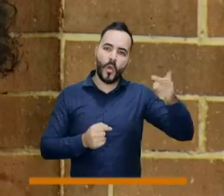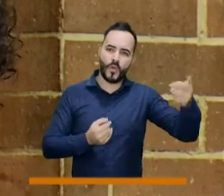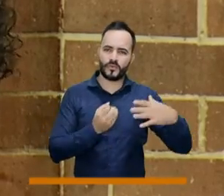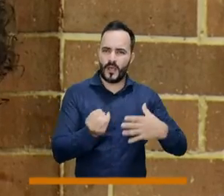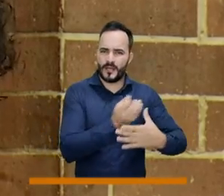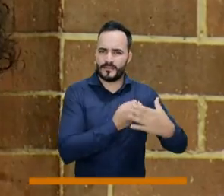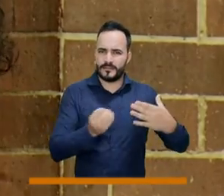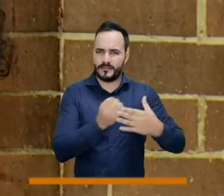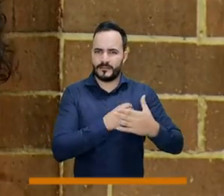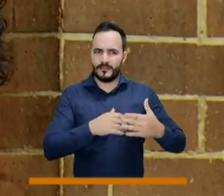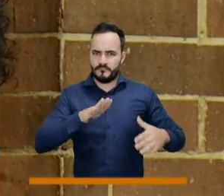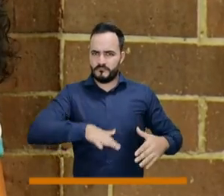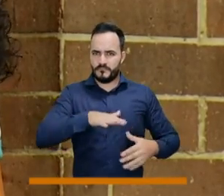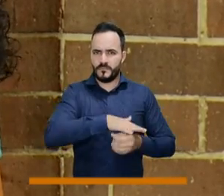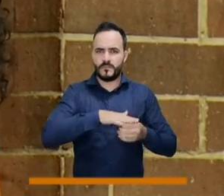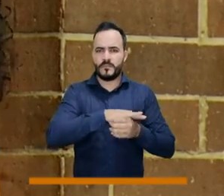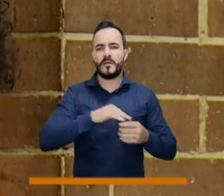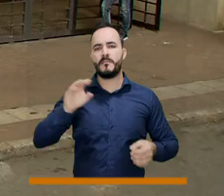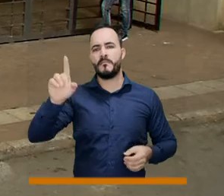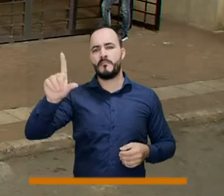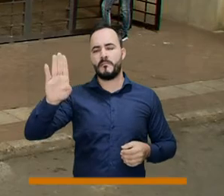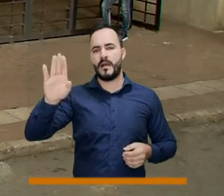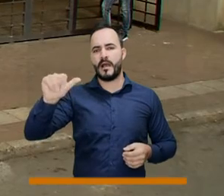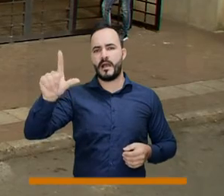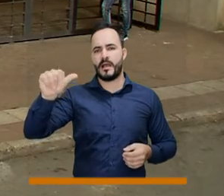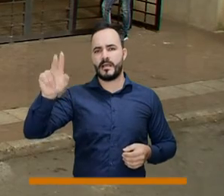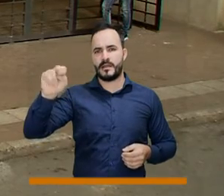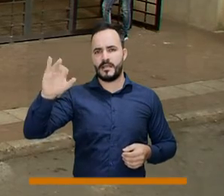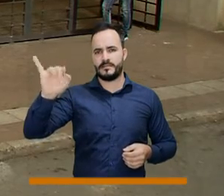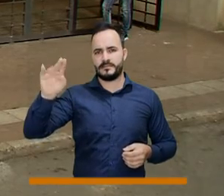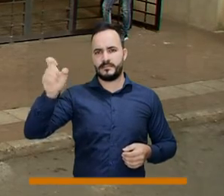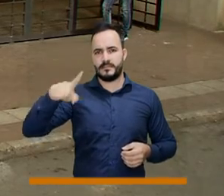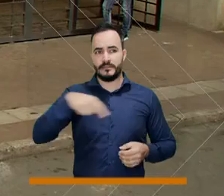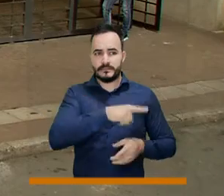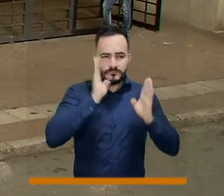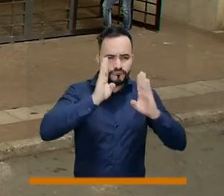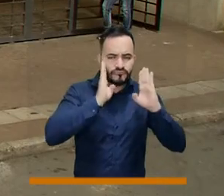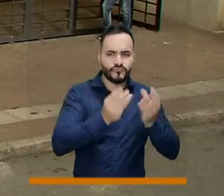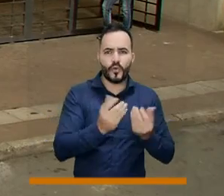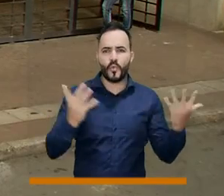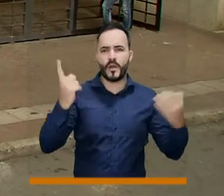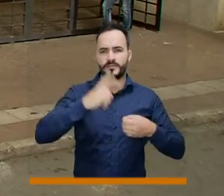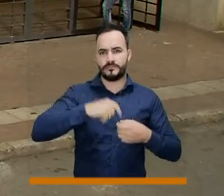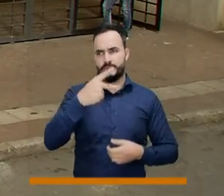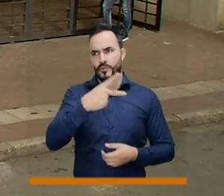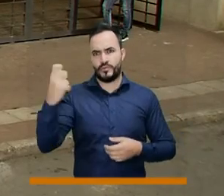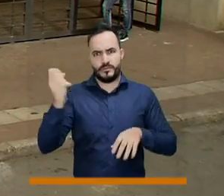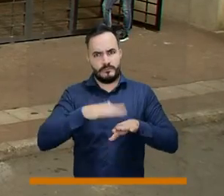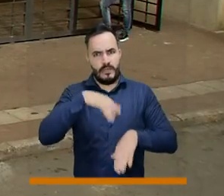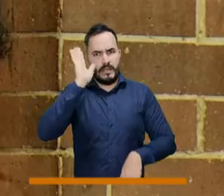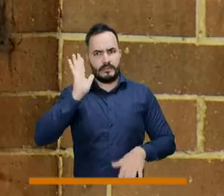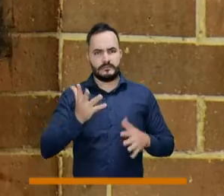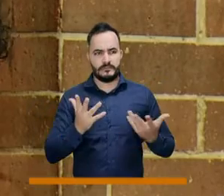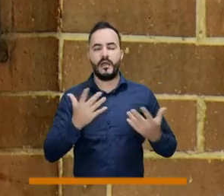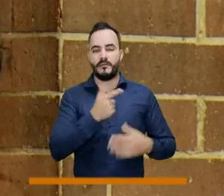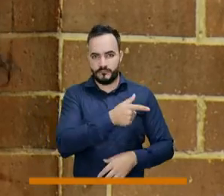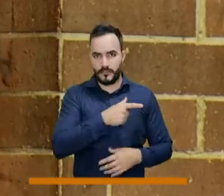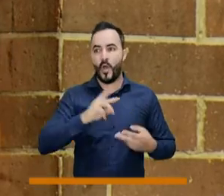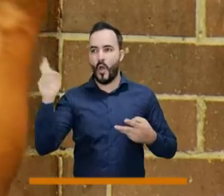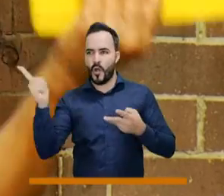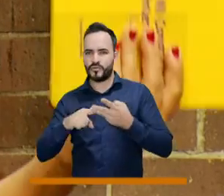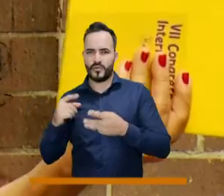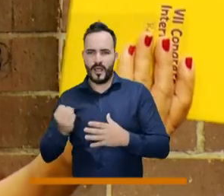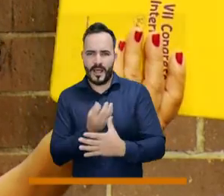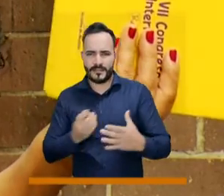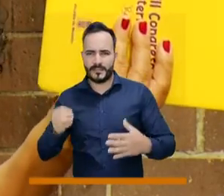venezolanos. Está a nuestro alrededor el jardín de acá de Balancines, que atienden más de 200 niños.